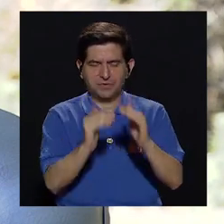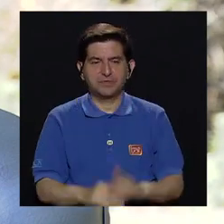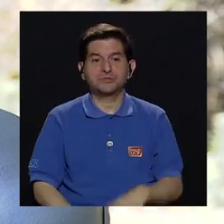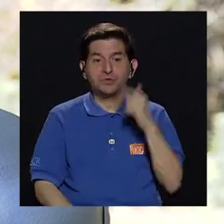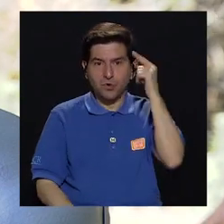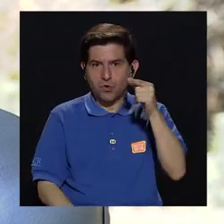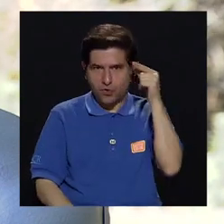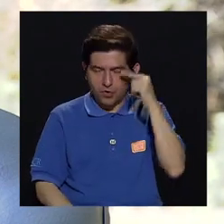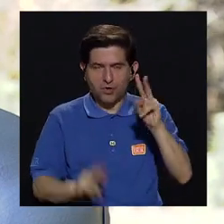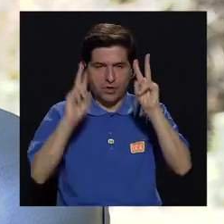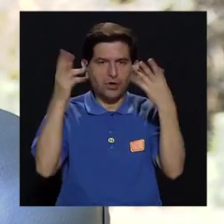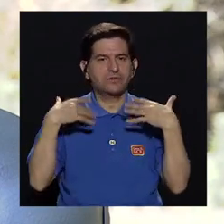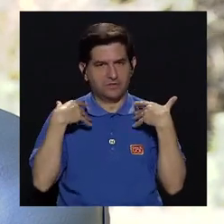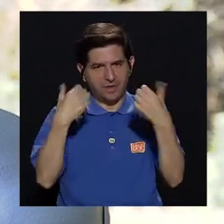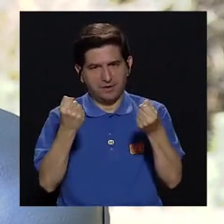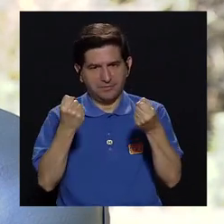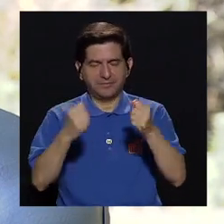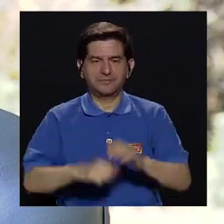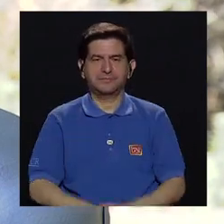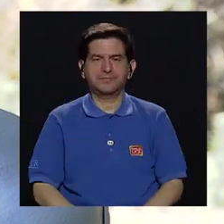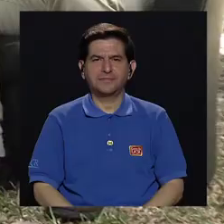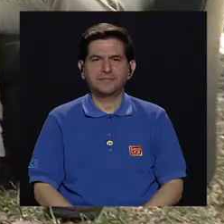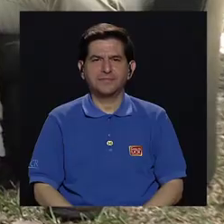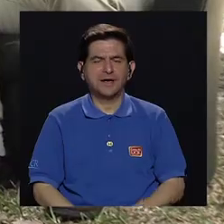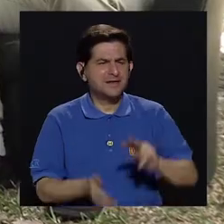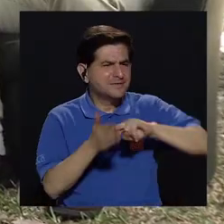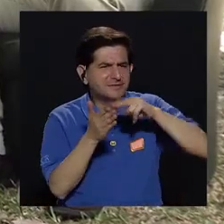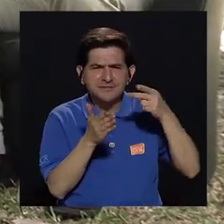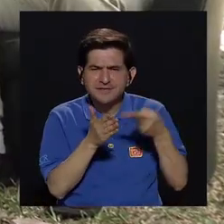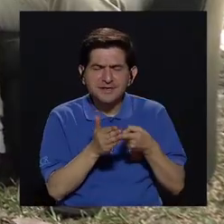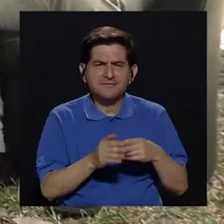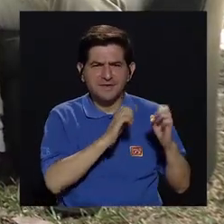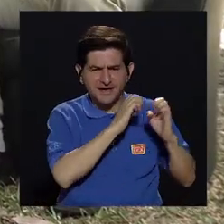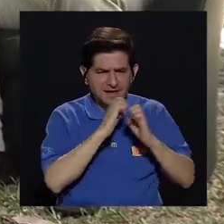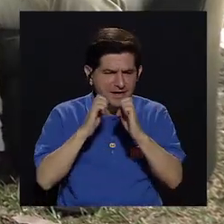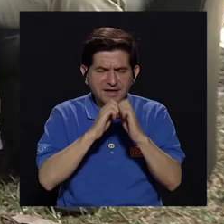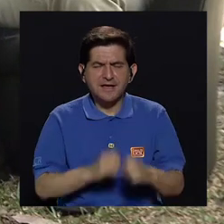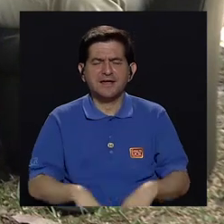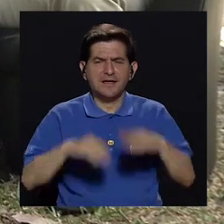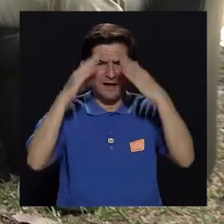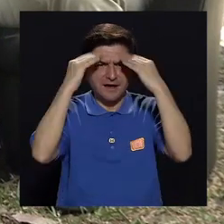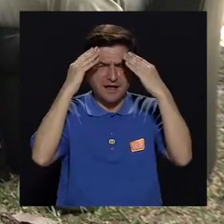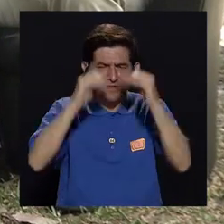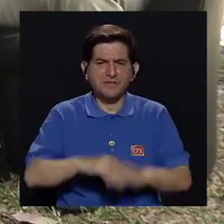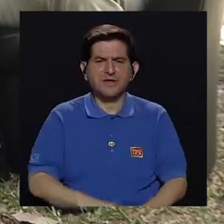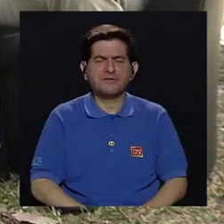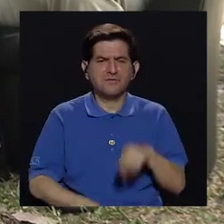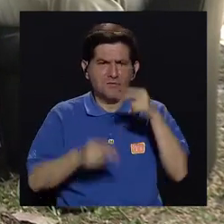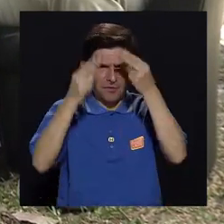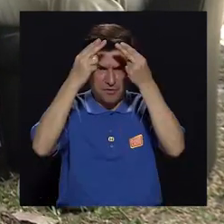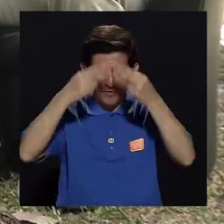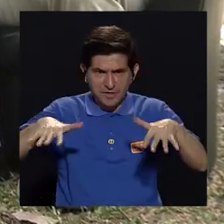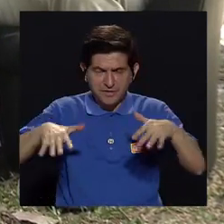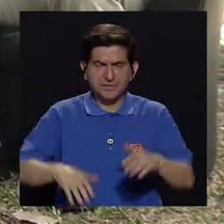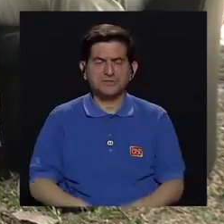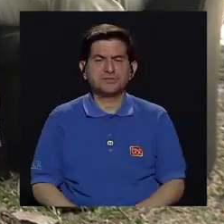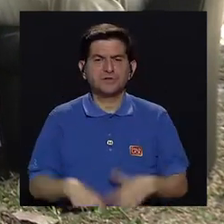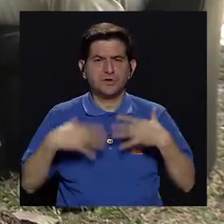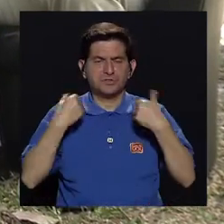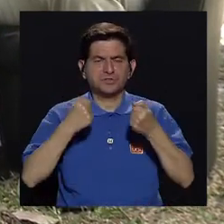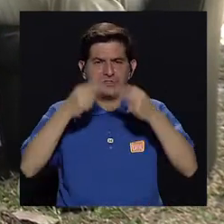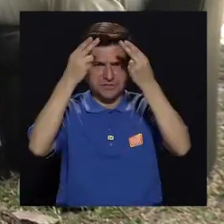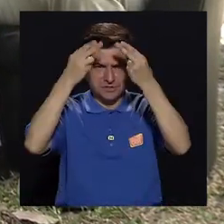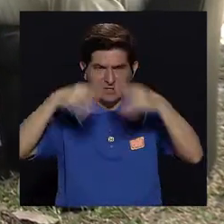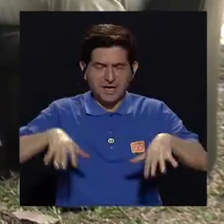población, por supuesto, en temas de salud. Y es que se trata de una estrategia de información digital que se conoce como